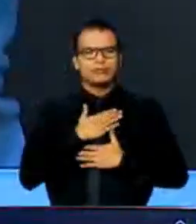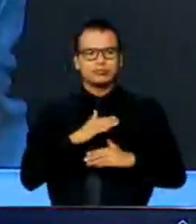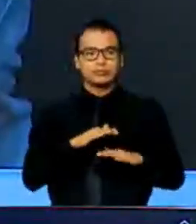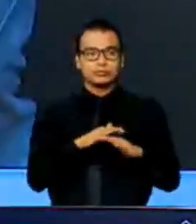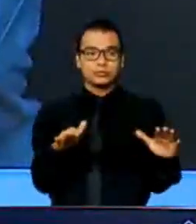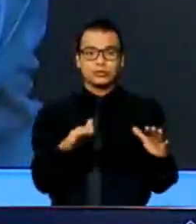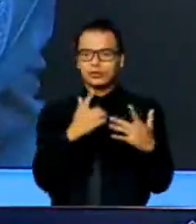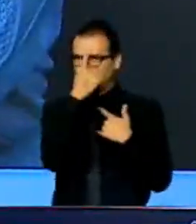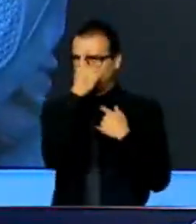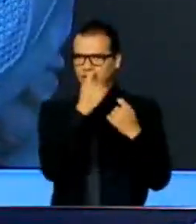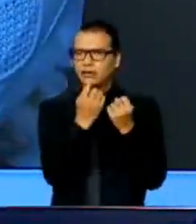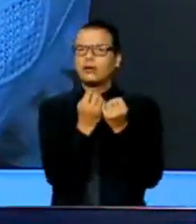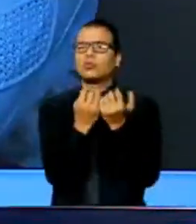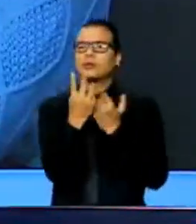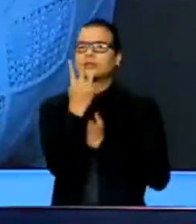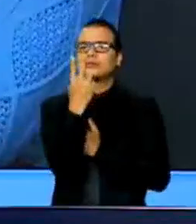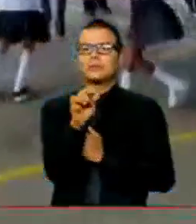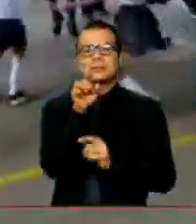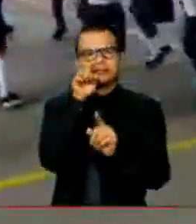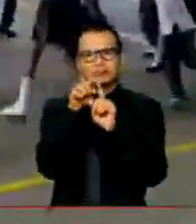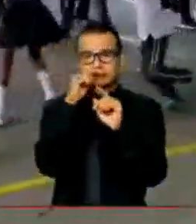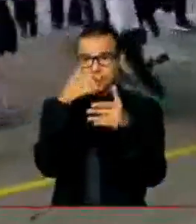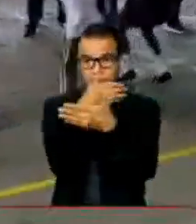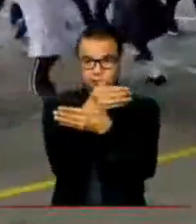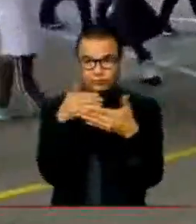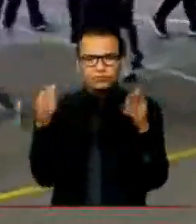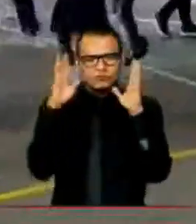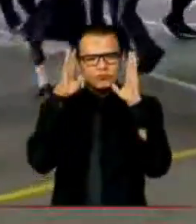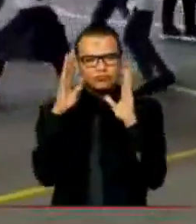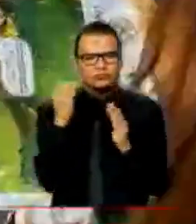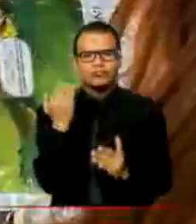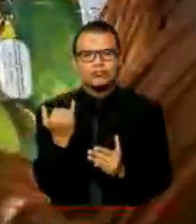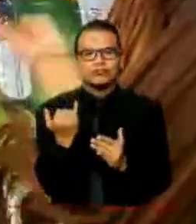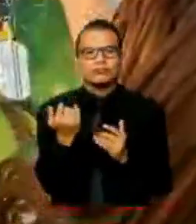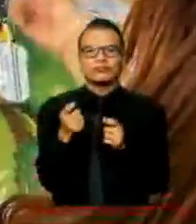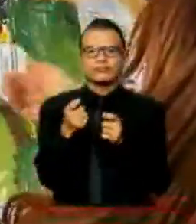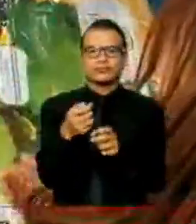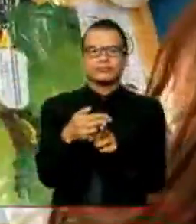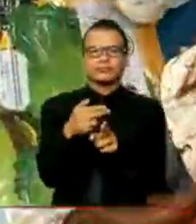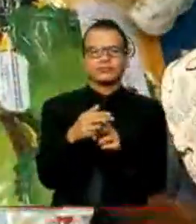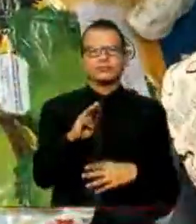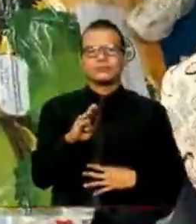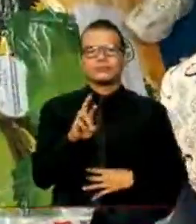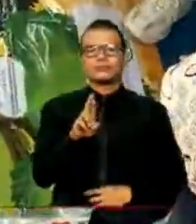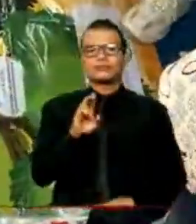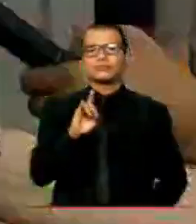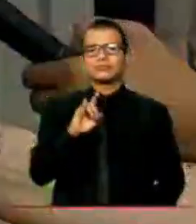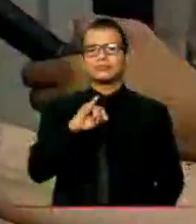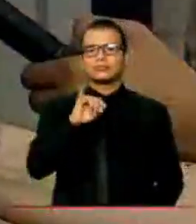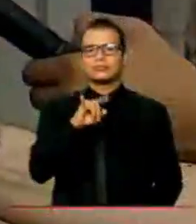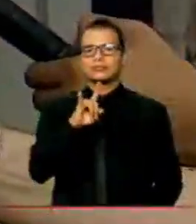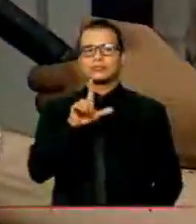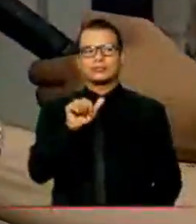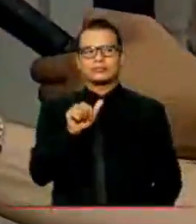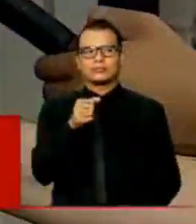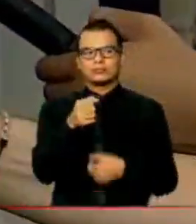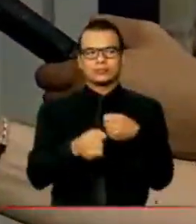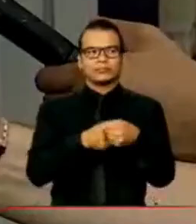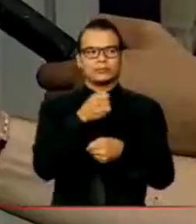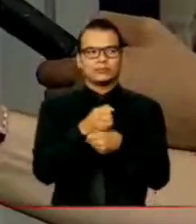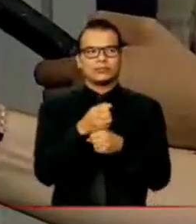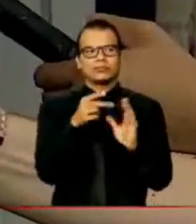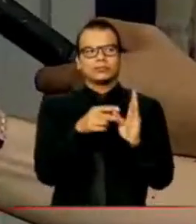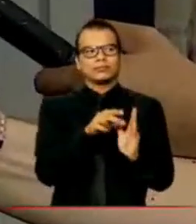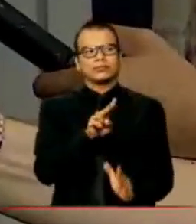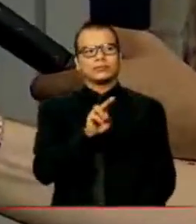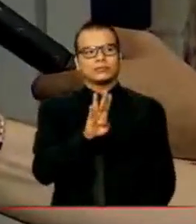iniciativas didácticas en el marco de la estrategia Brújula 2024. Este tipo de proyectos que hacemos para que los derechos, para